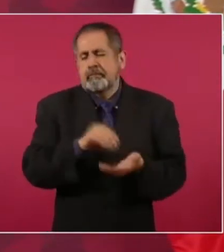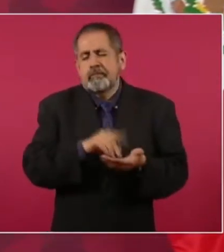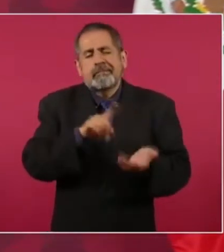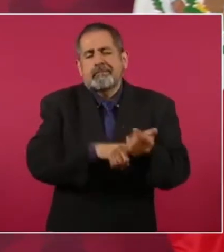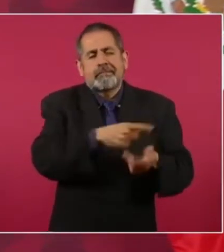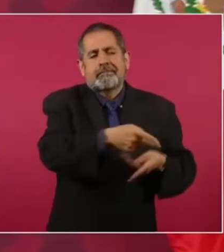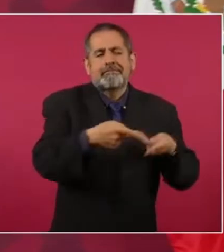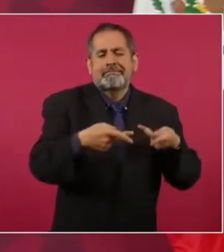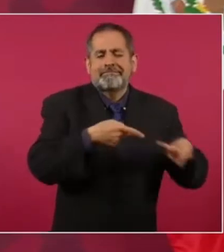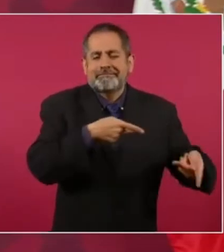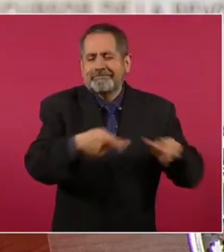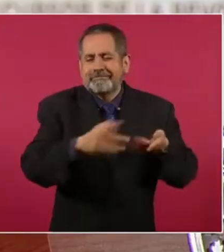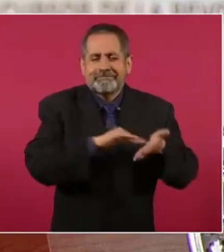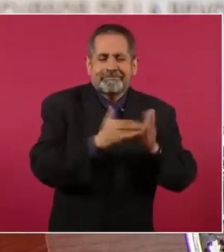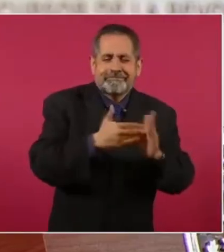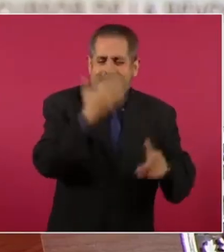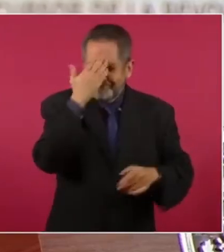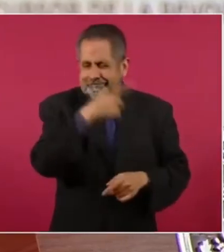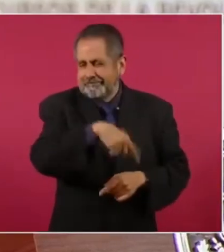Ya